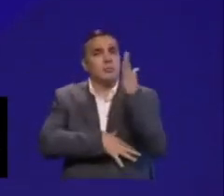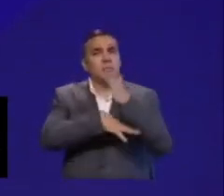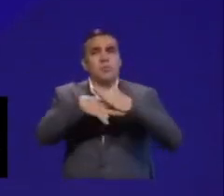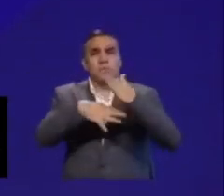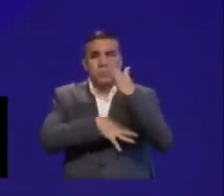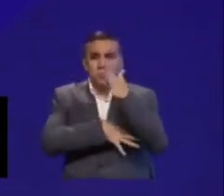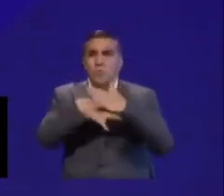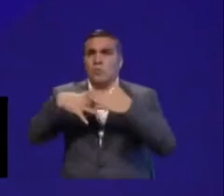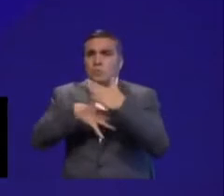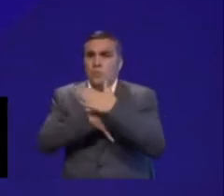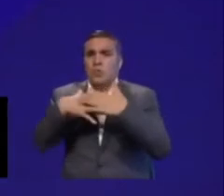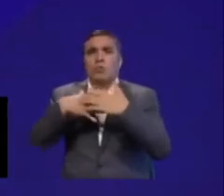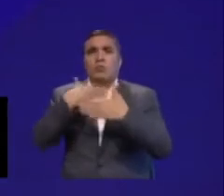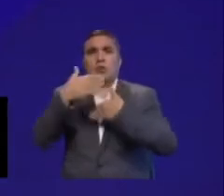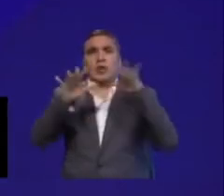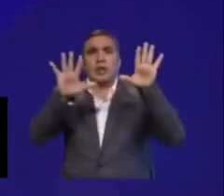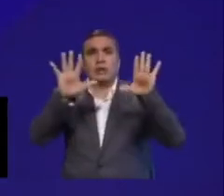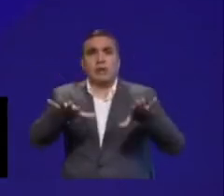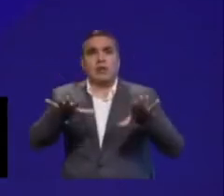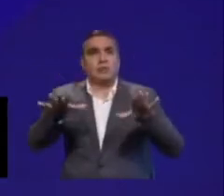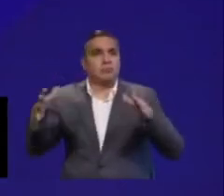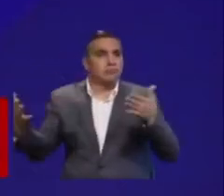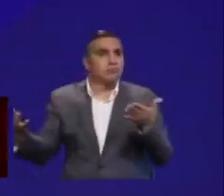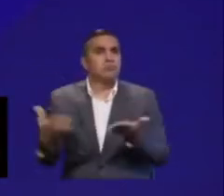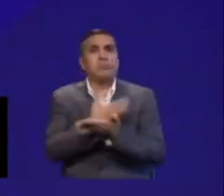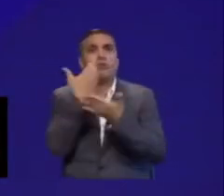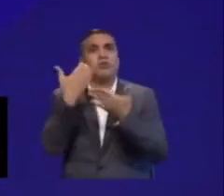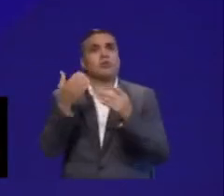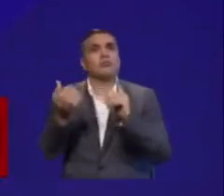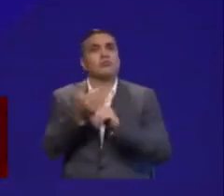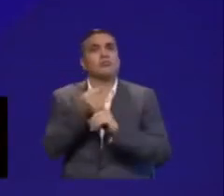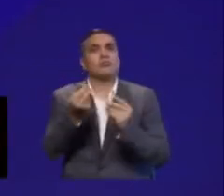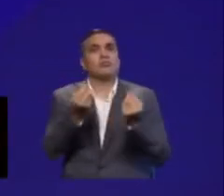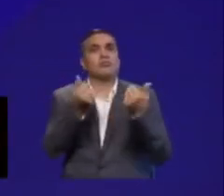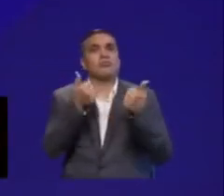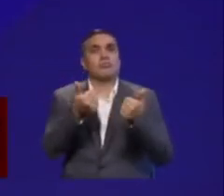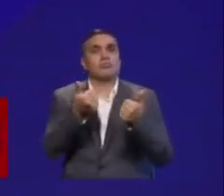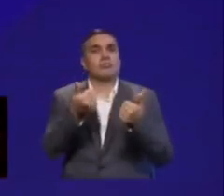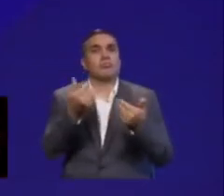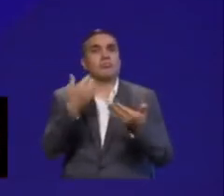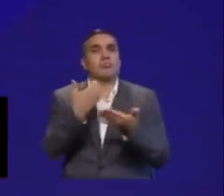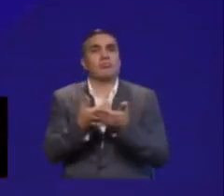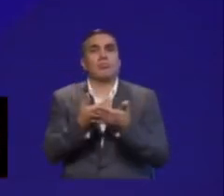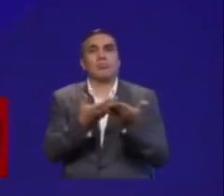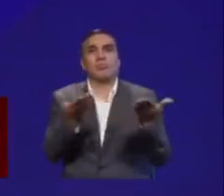para en un proceso de 10 meses lograr los recursos que ninguno de los planes de ustedes tiene.